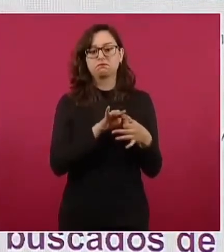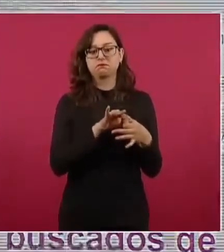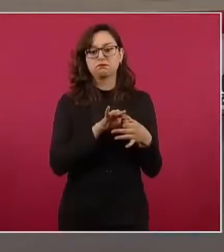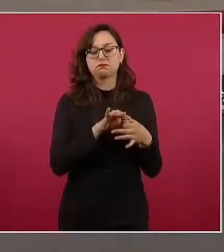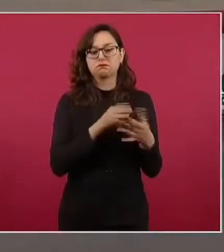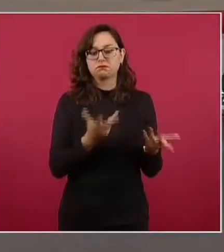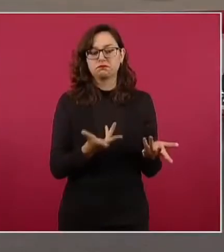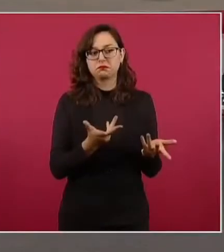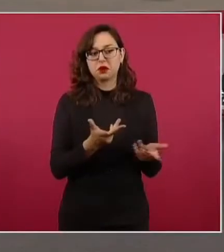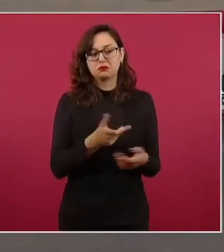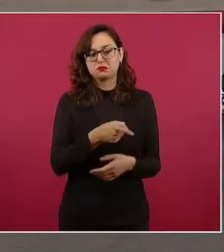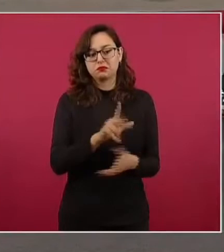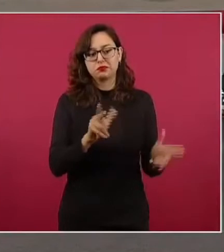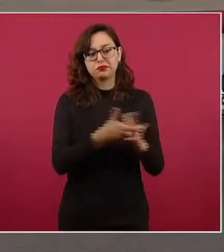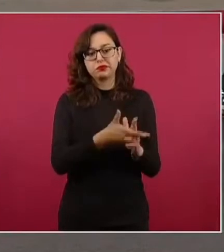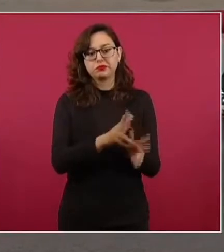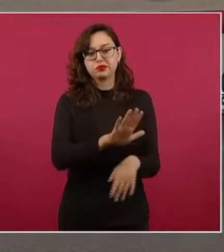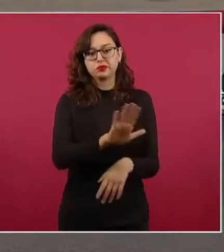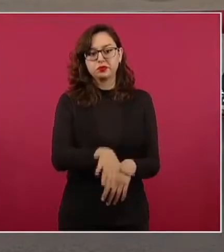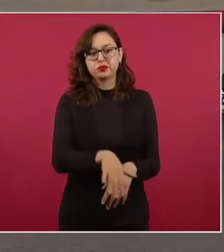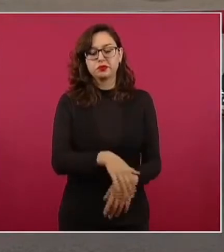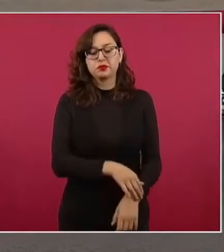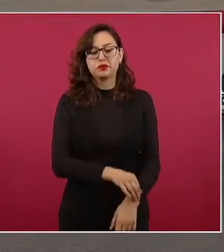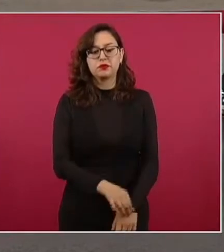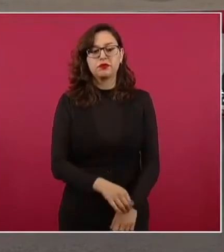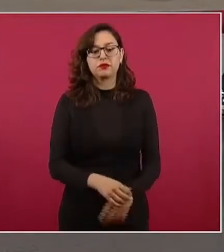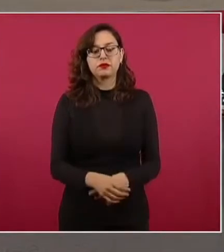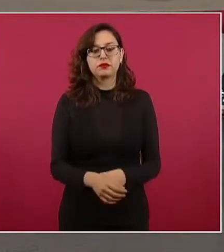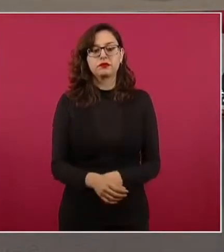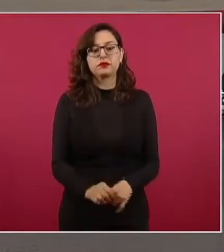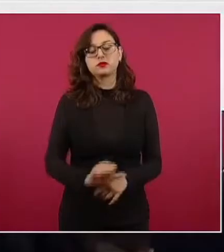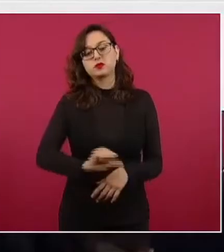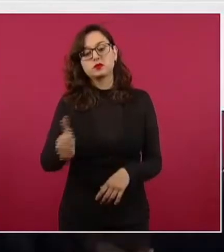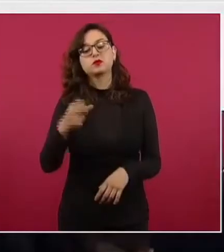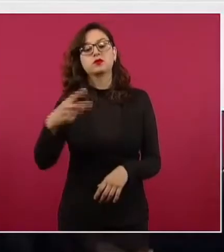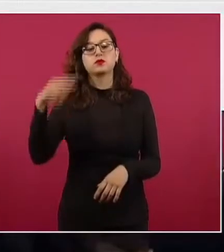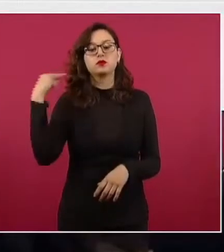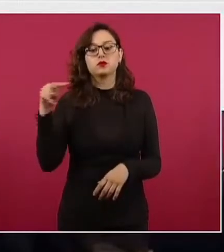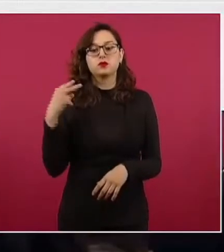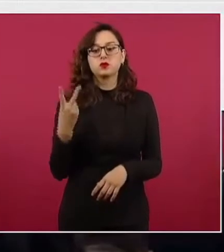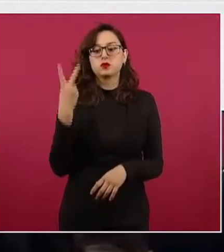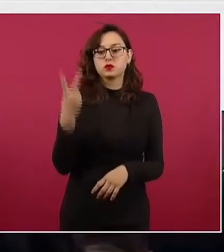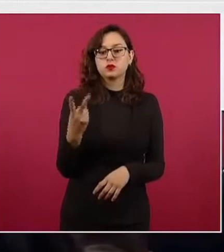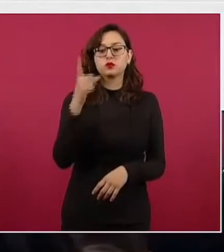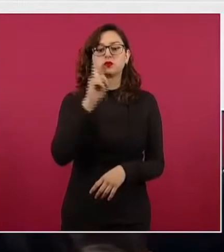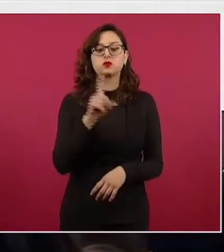La única que quisiera que… En este caso, sí, de Veracruz, 2 mujeres,